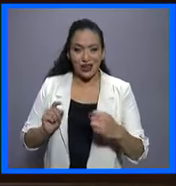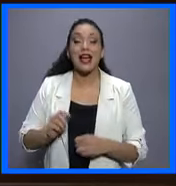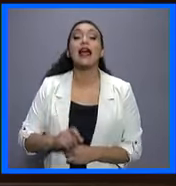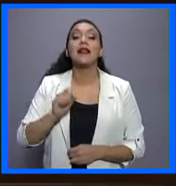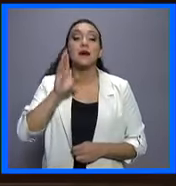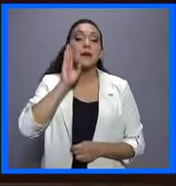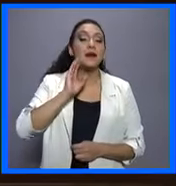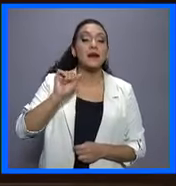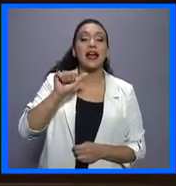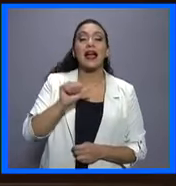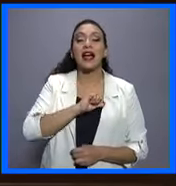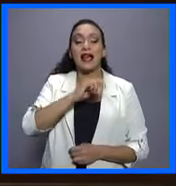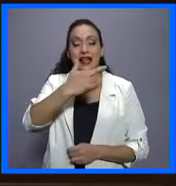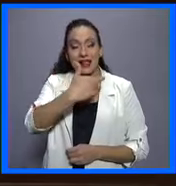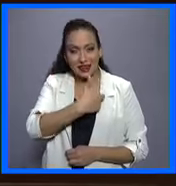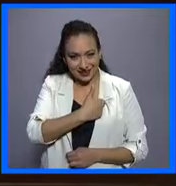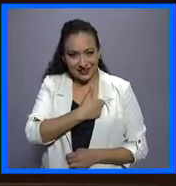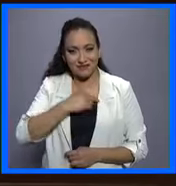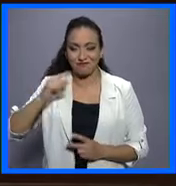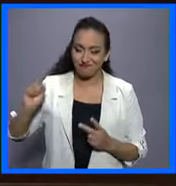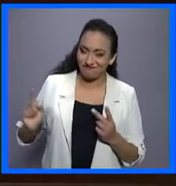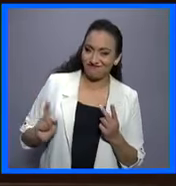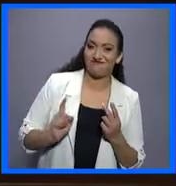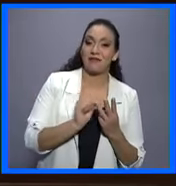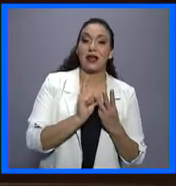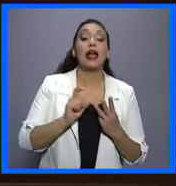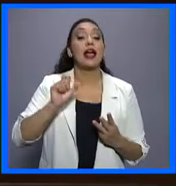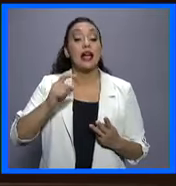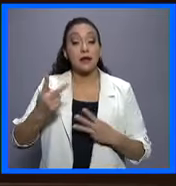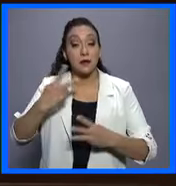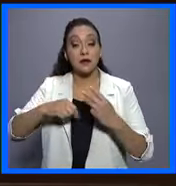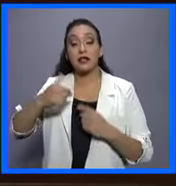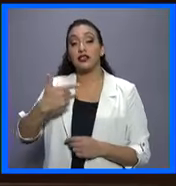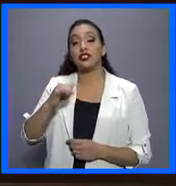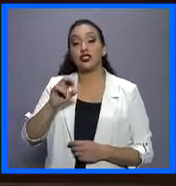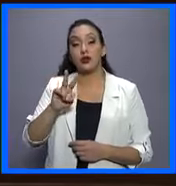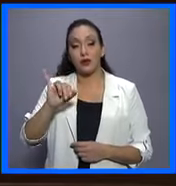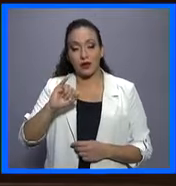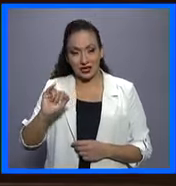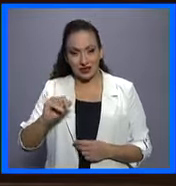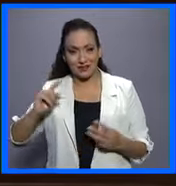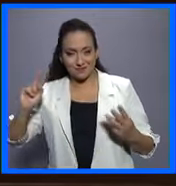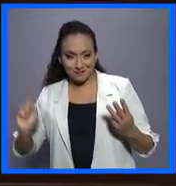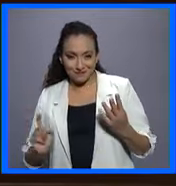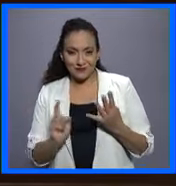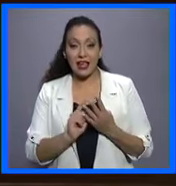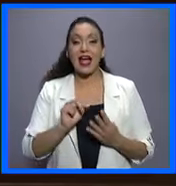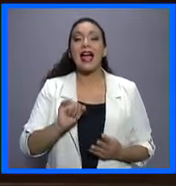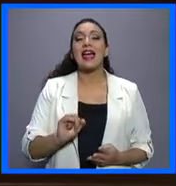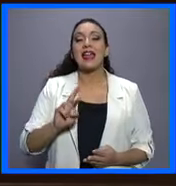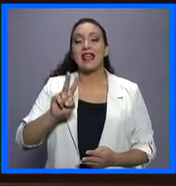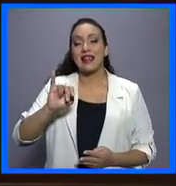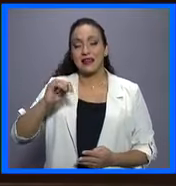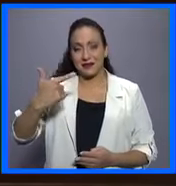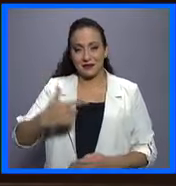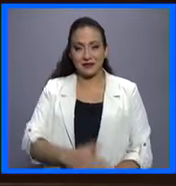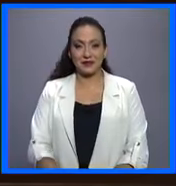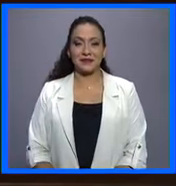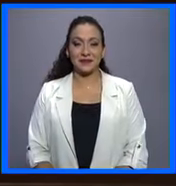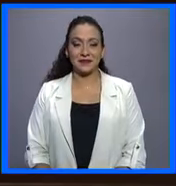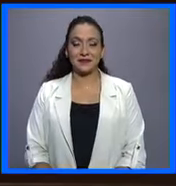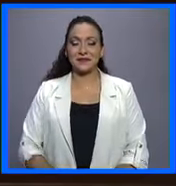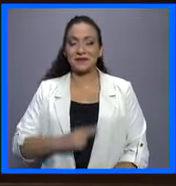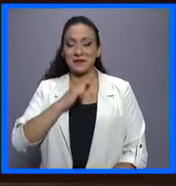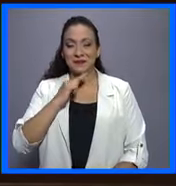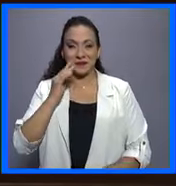los ministros Arístides Rodrigo Guerrera García, Giovanni Azael Figueroa Mejía e Irving Espinosa Betanzo.